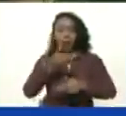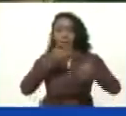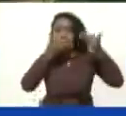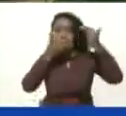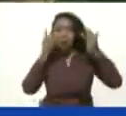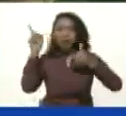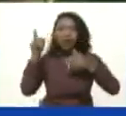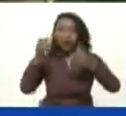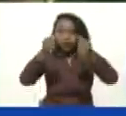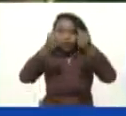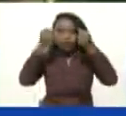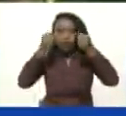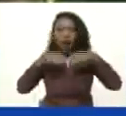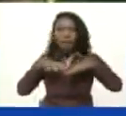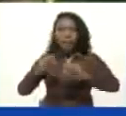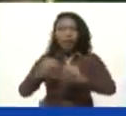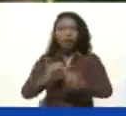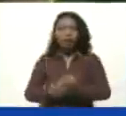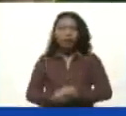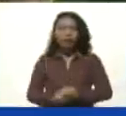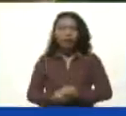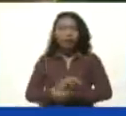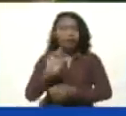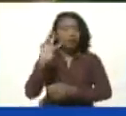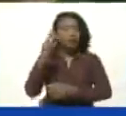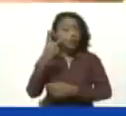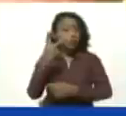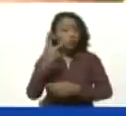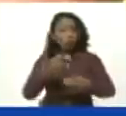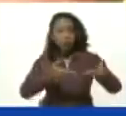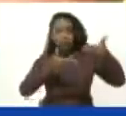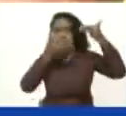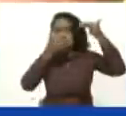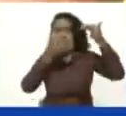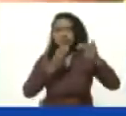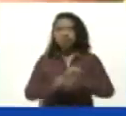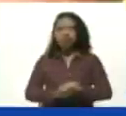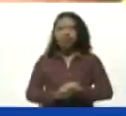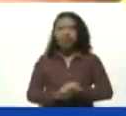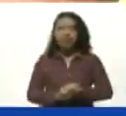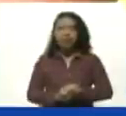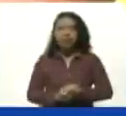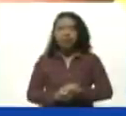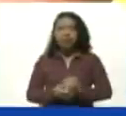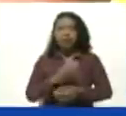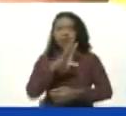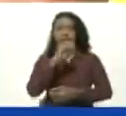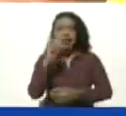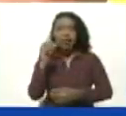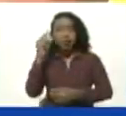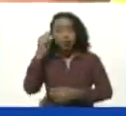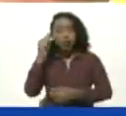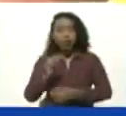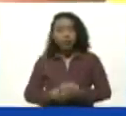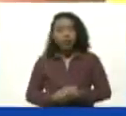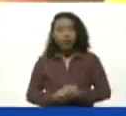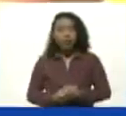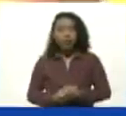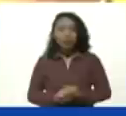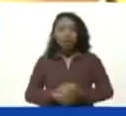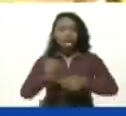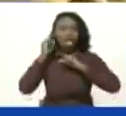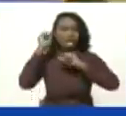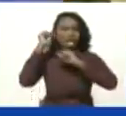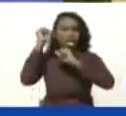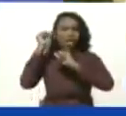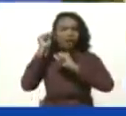del imperio. Segundo secuestro en casi 500 días. Hubo una manifestación, bueno,